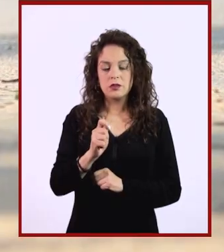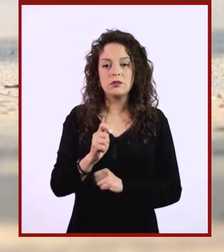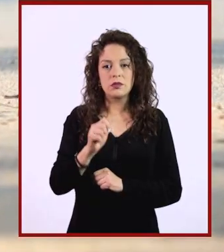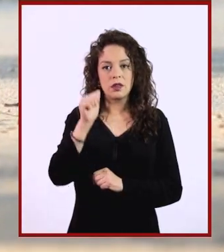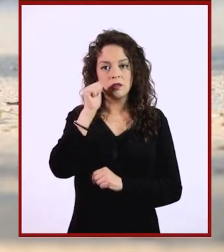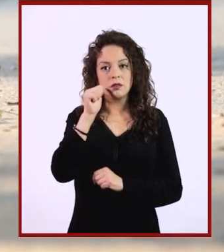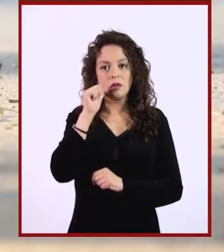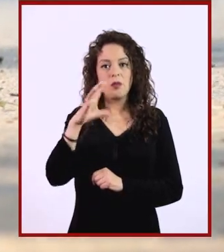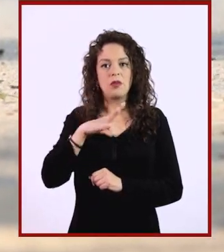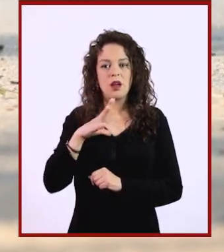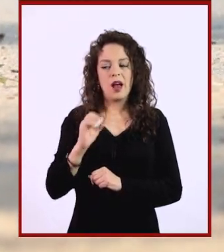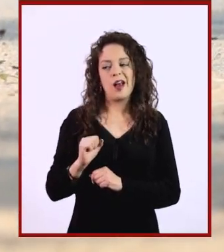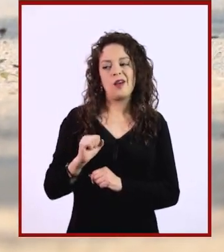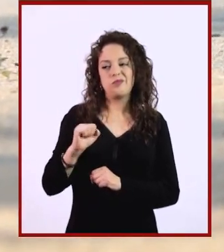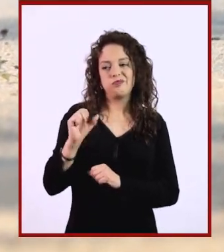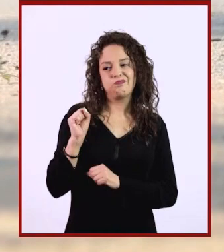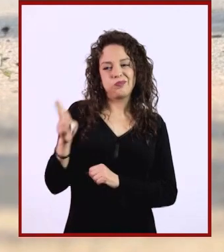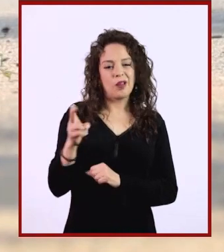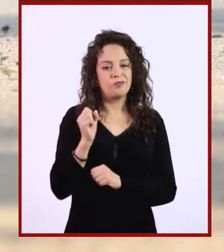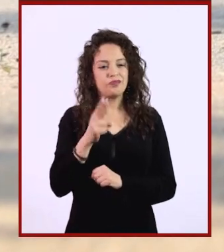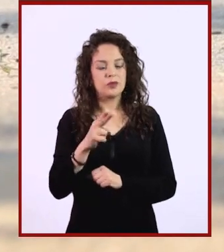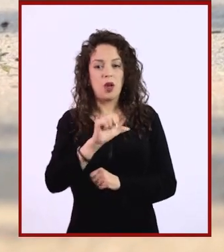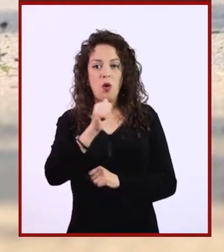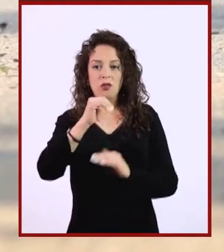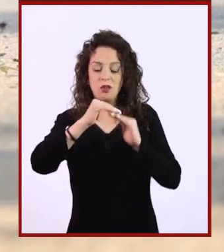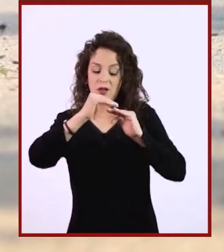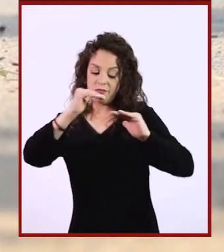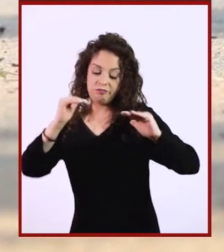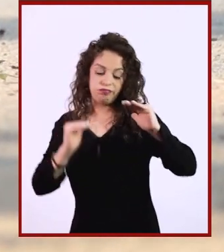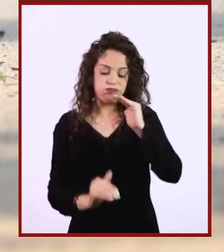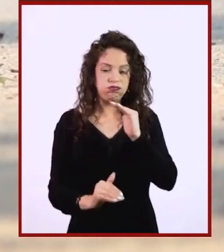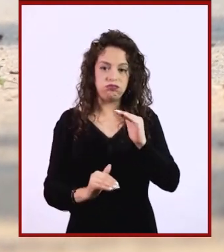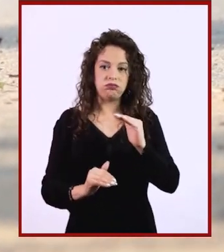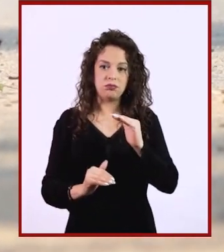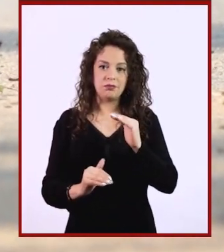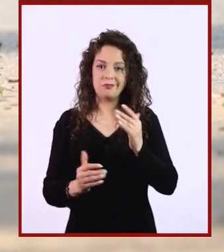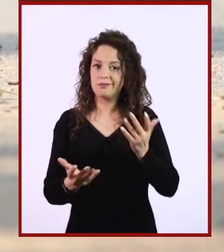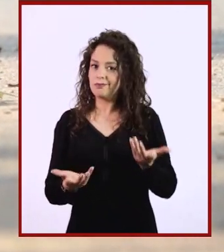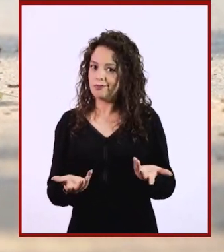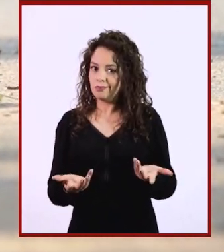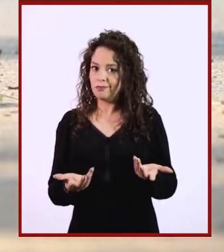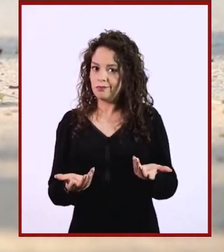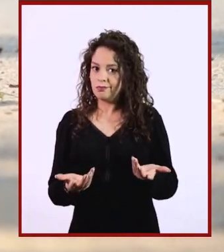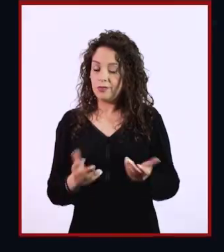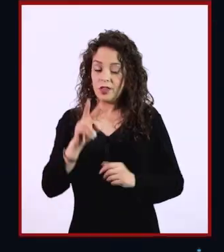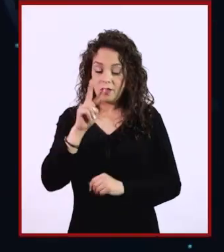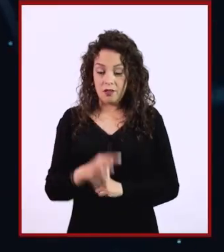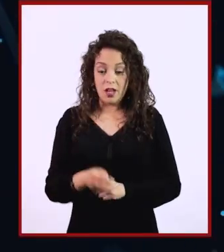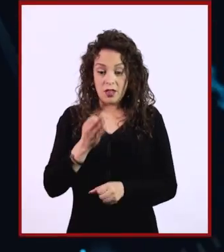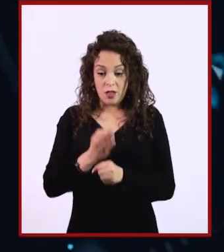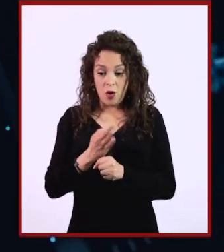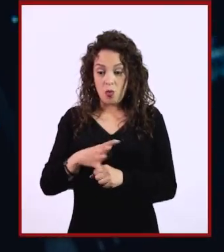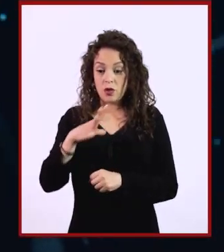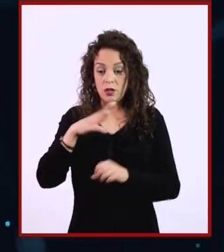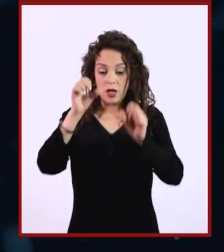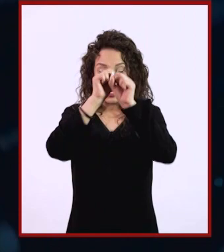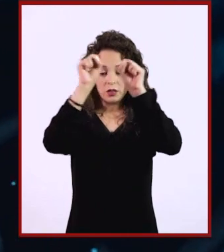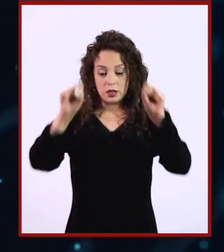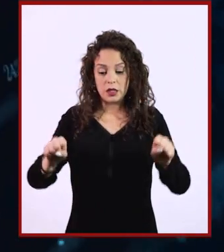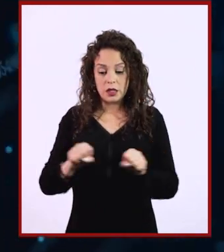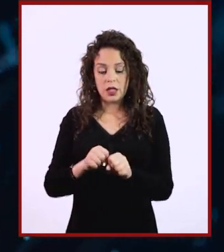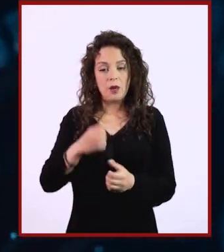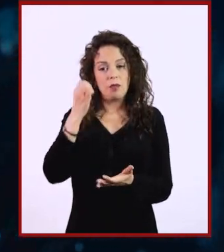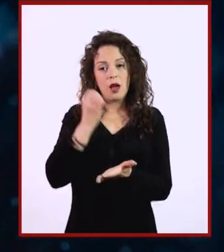privilegios y de desigualdad, ¿no? En la medida que nosotros no seamos conscientes que vivimos en un sistema económico,